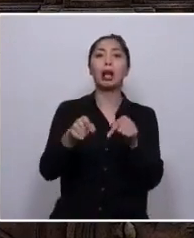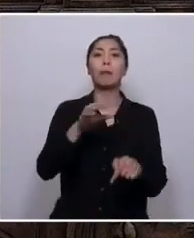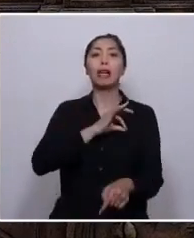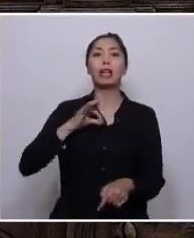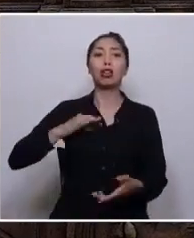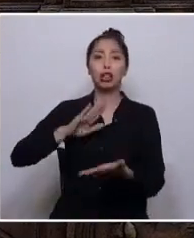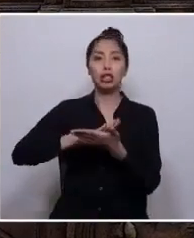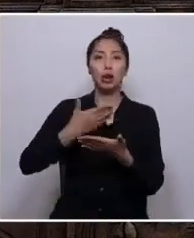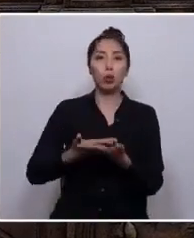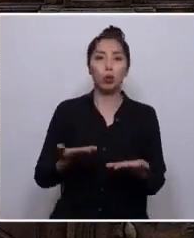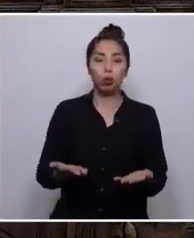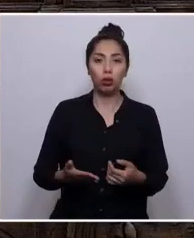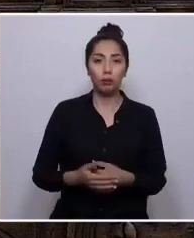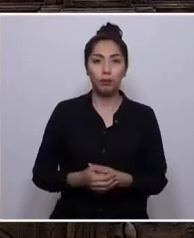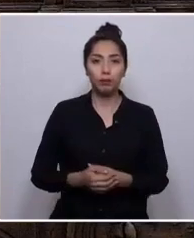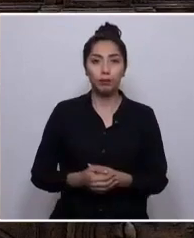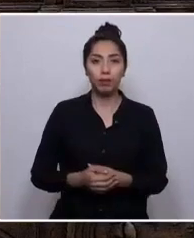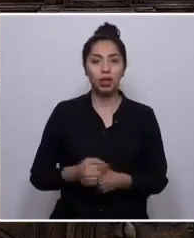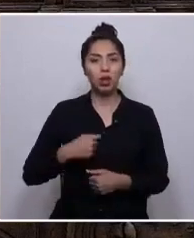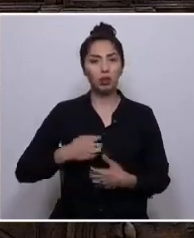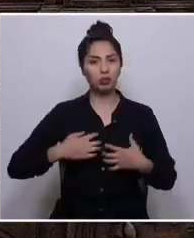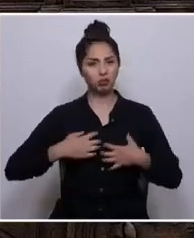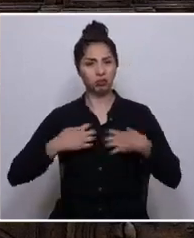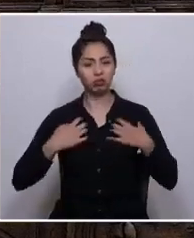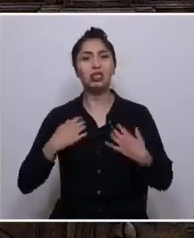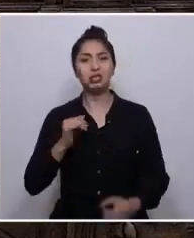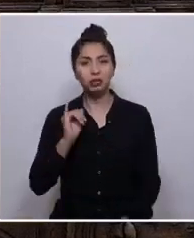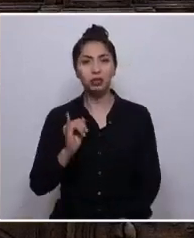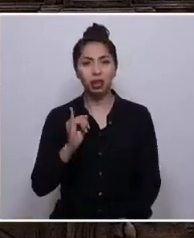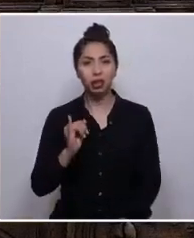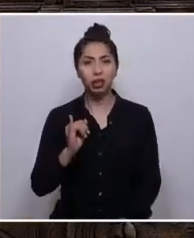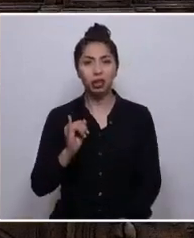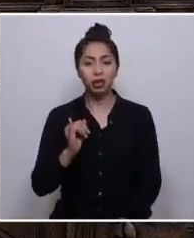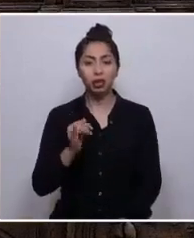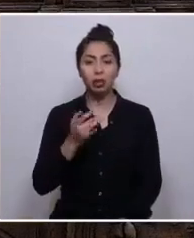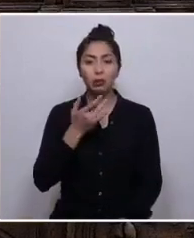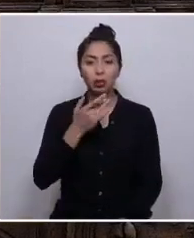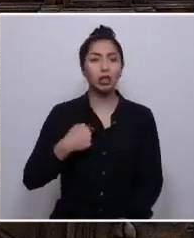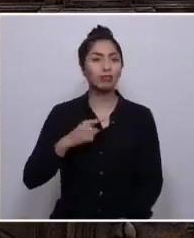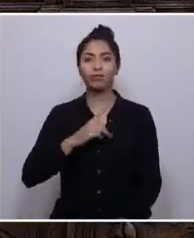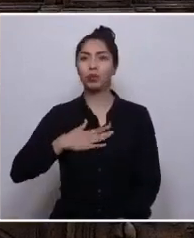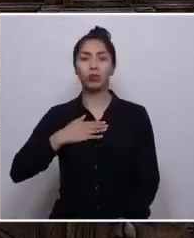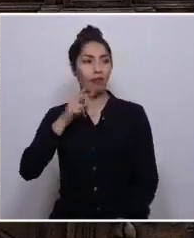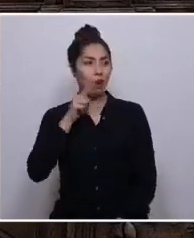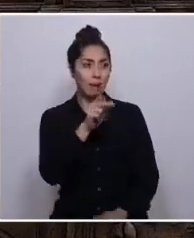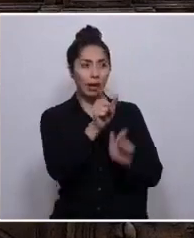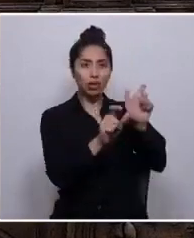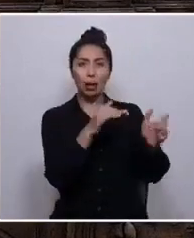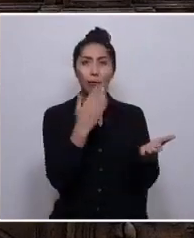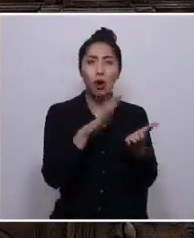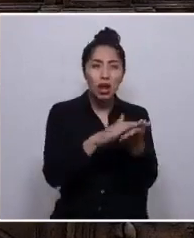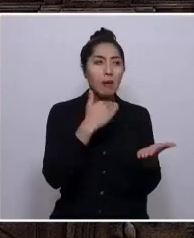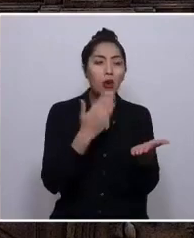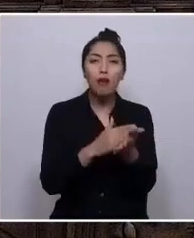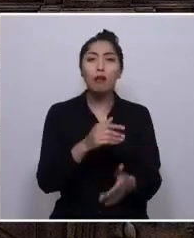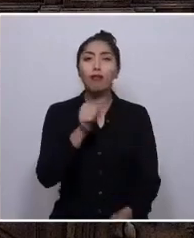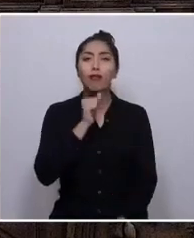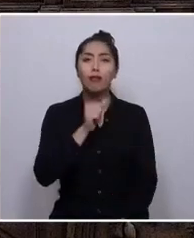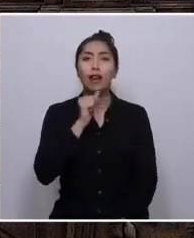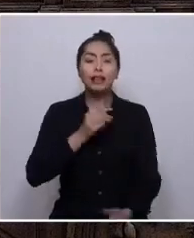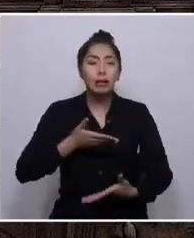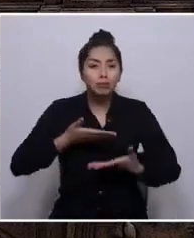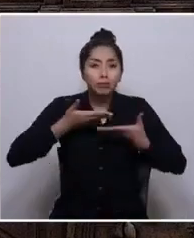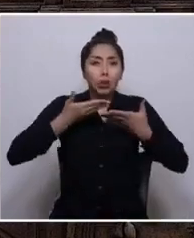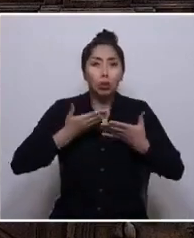salud y ofusca sí porque no está bien ver morir a personas con falta de oxígeno a pesar de respirar con todas sus fuerzas